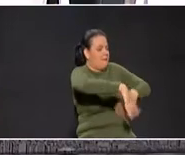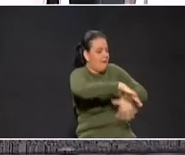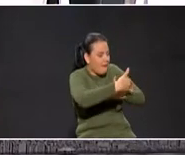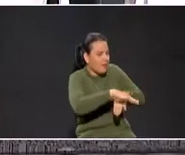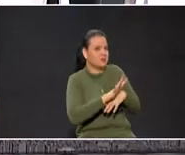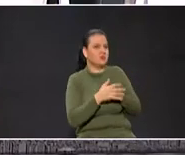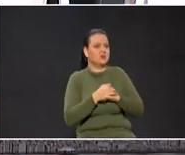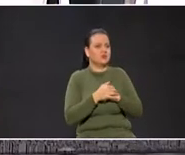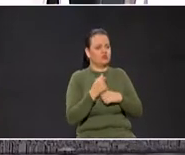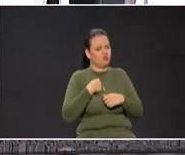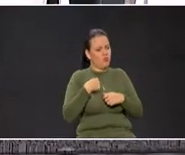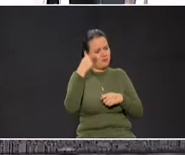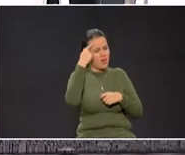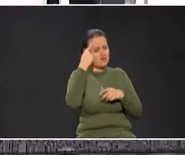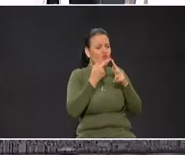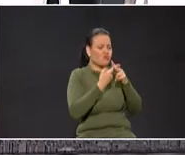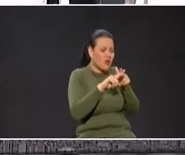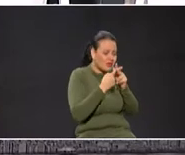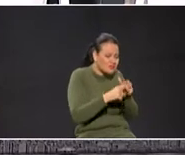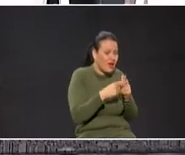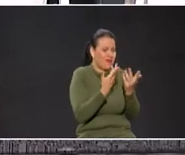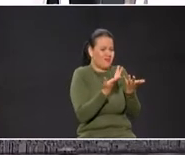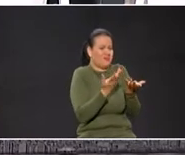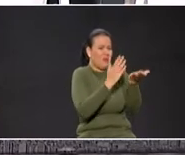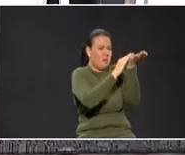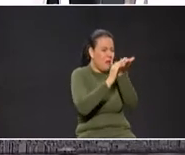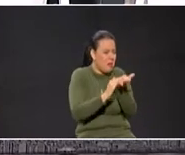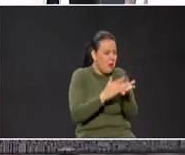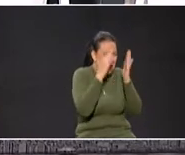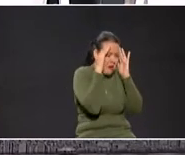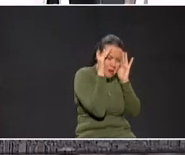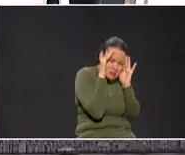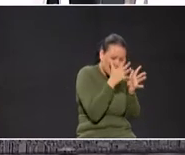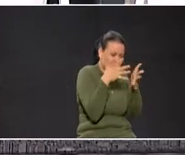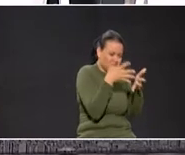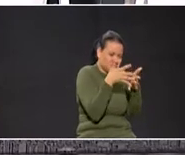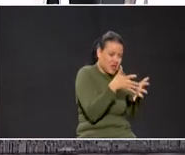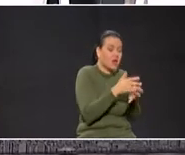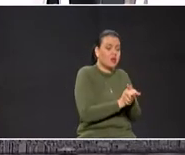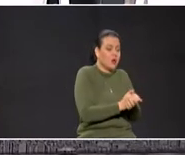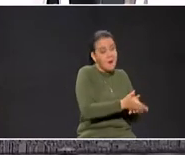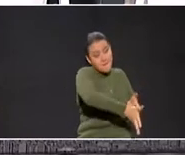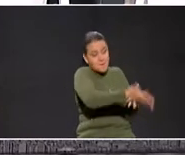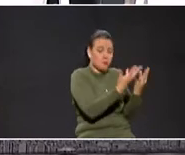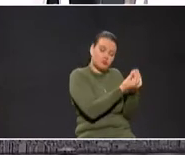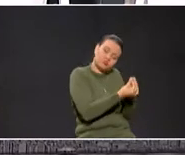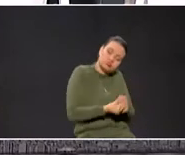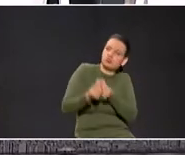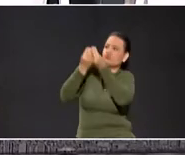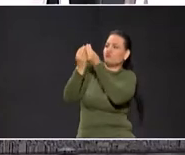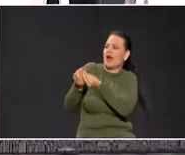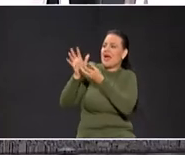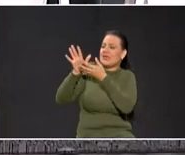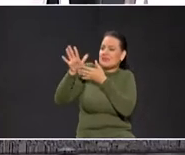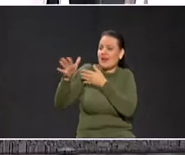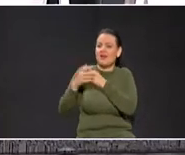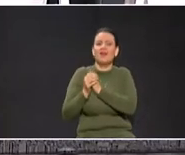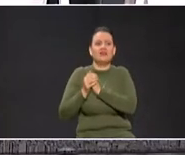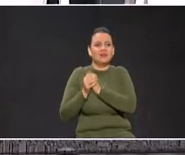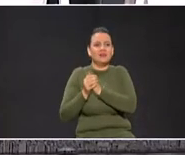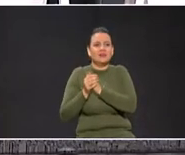para ellos y les vamos a llevar padre lituano hay grandes extensiones de tierra y que qué tal ponerlos allá